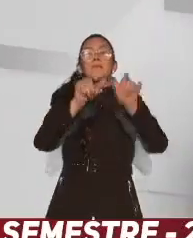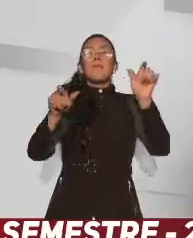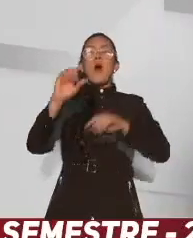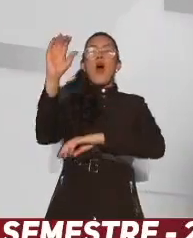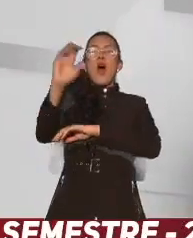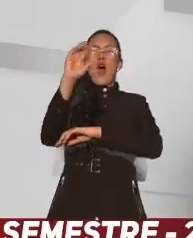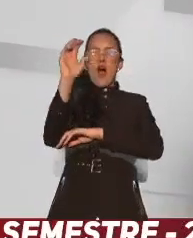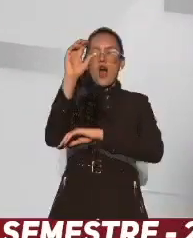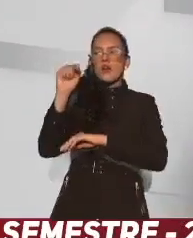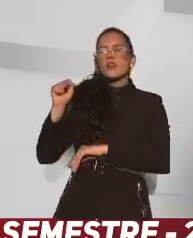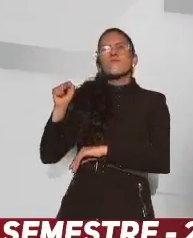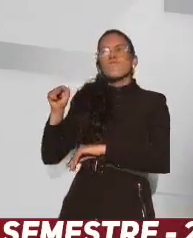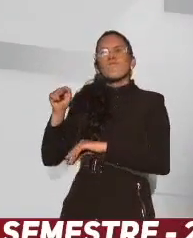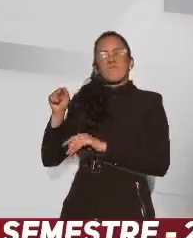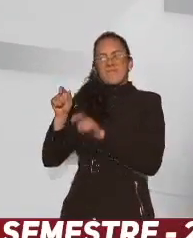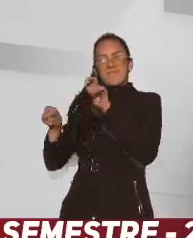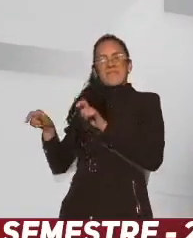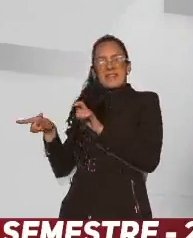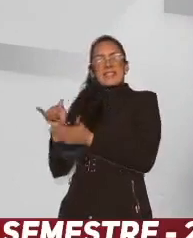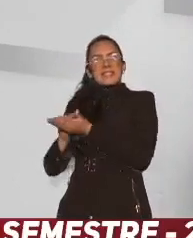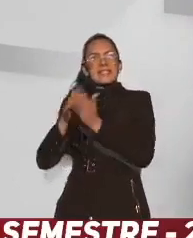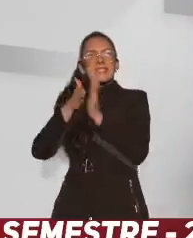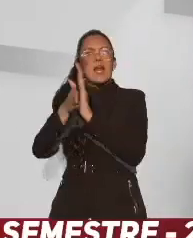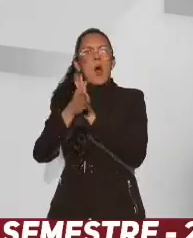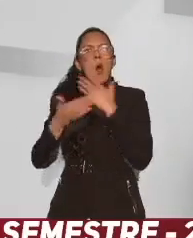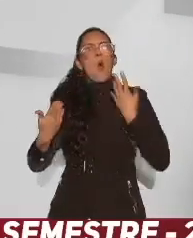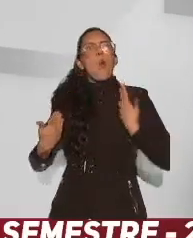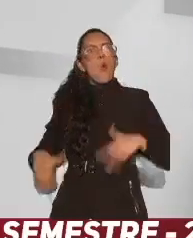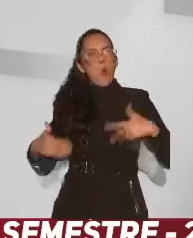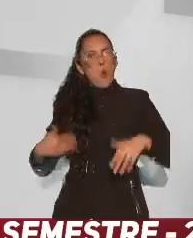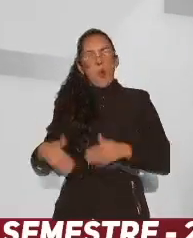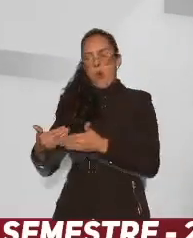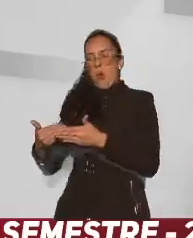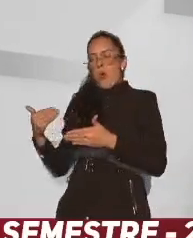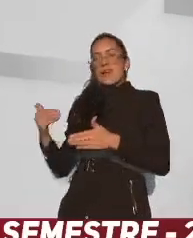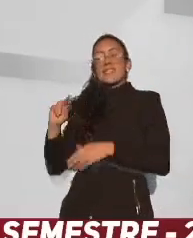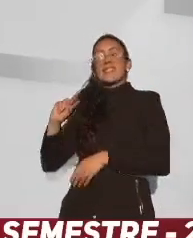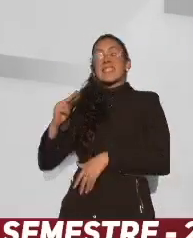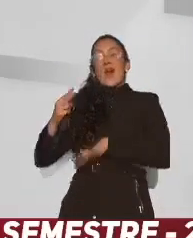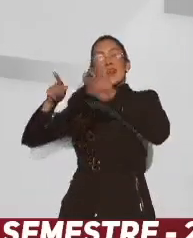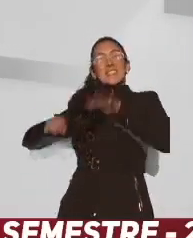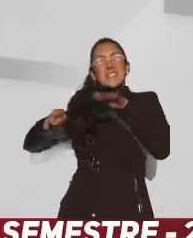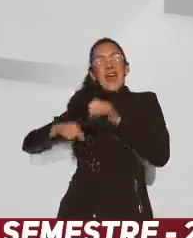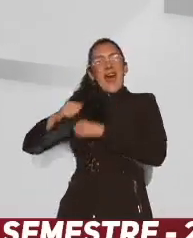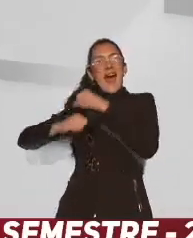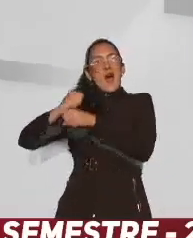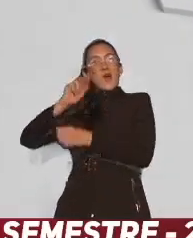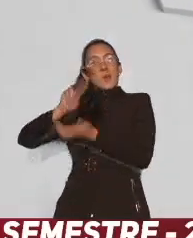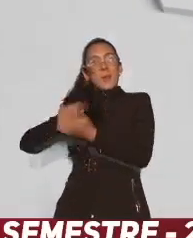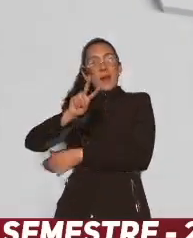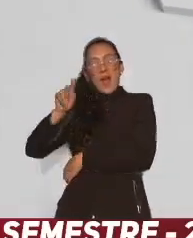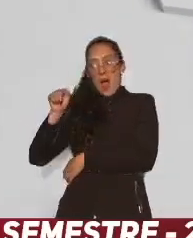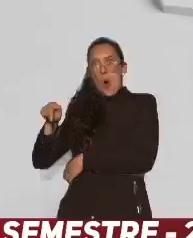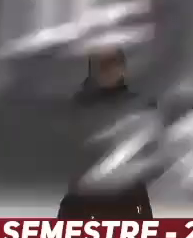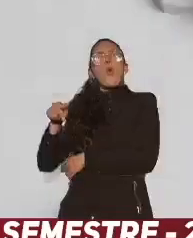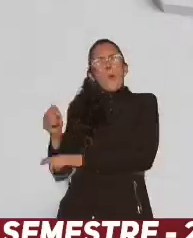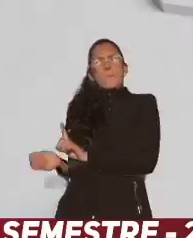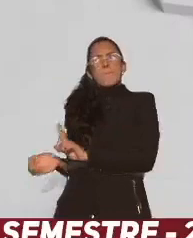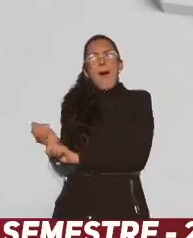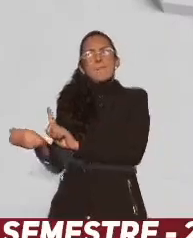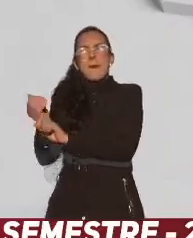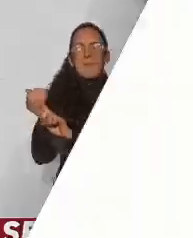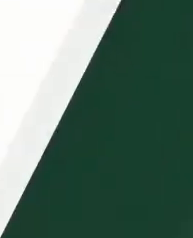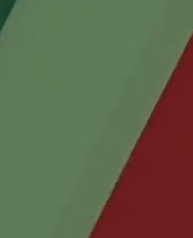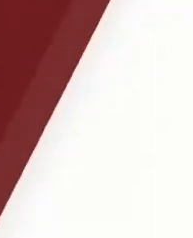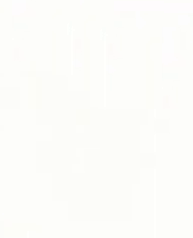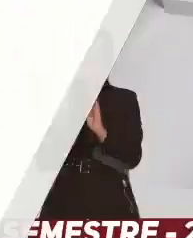logros institucionales más destacados durante la vigencia del segundo semestre del año 2022. El